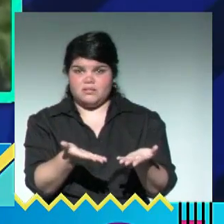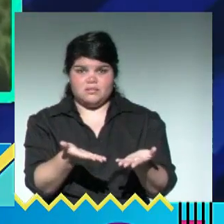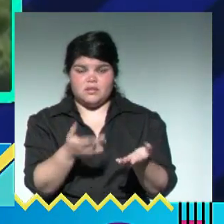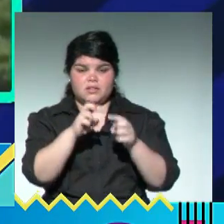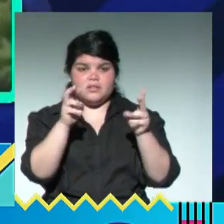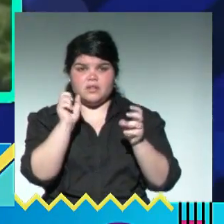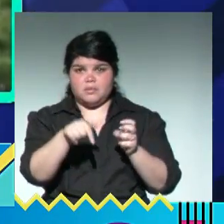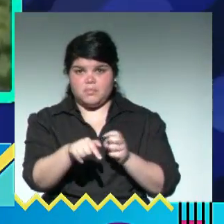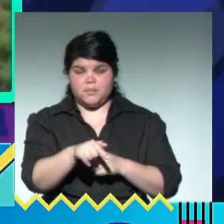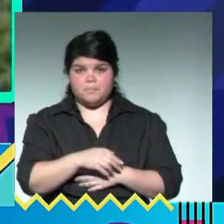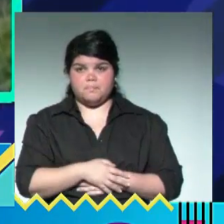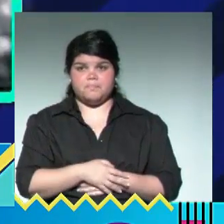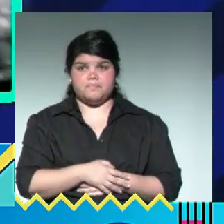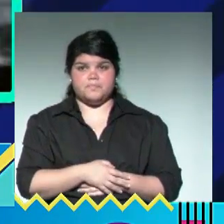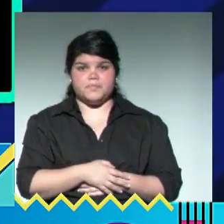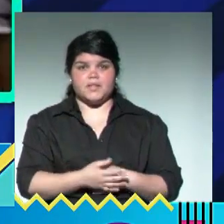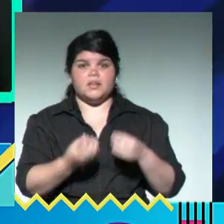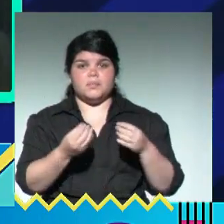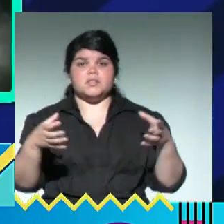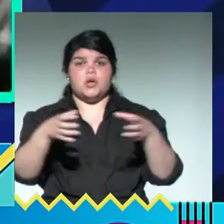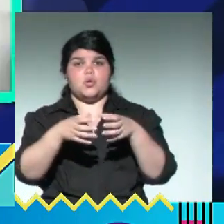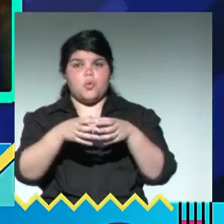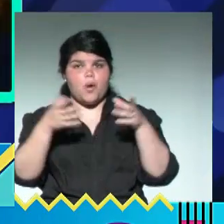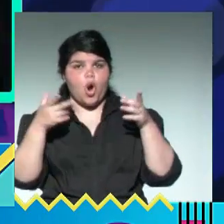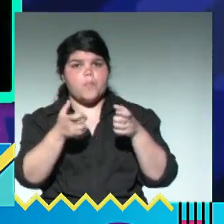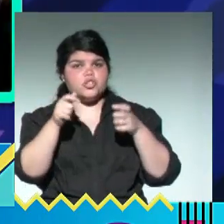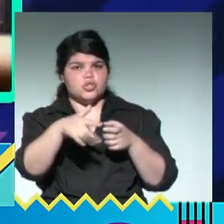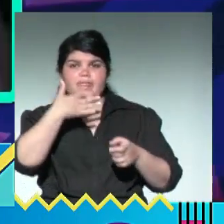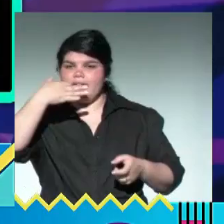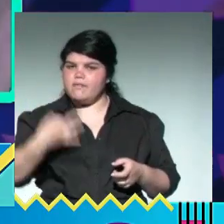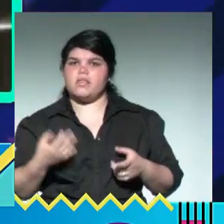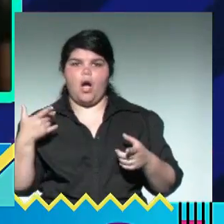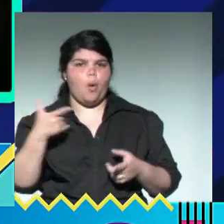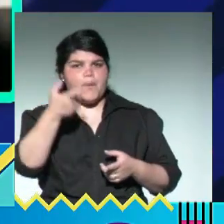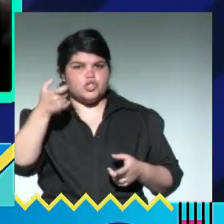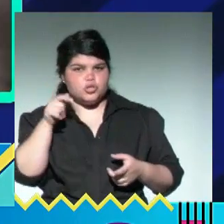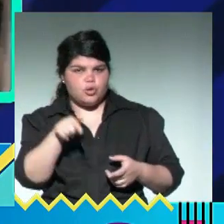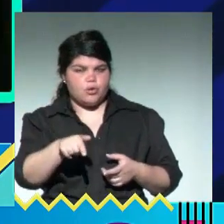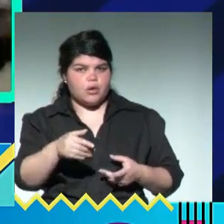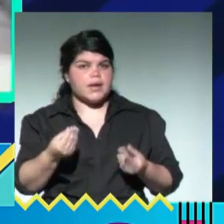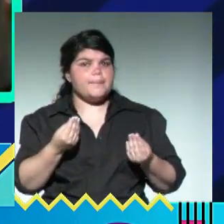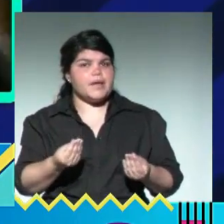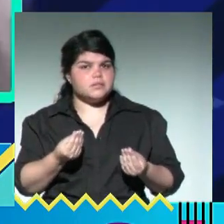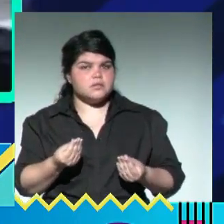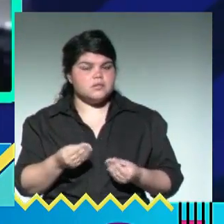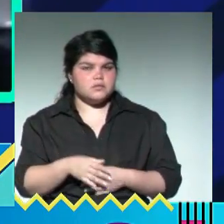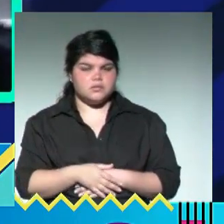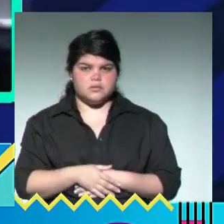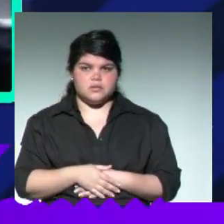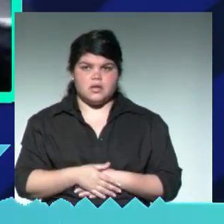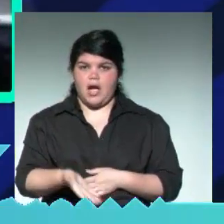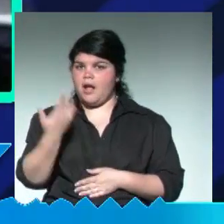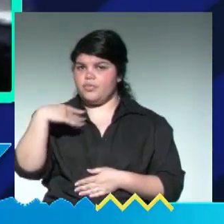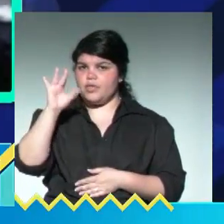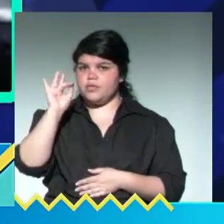estas medidas, donde una oposición, que realmente ha sido oposición, ha generado desde